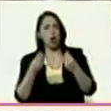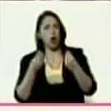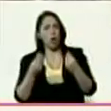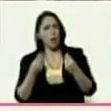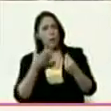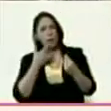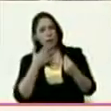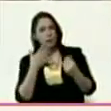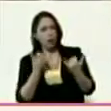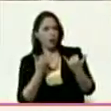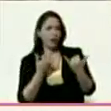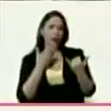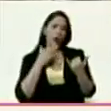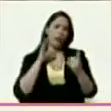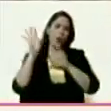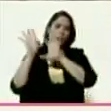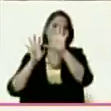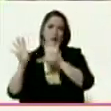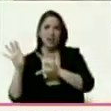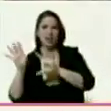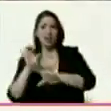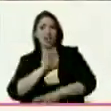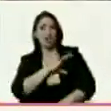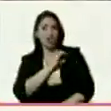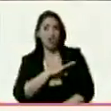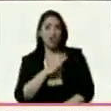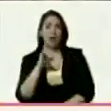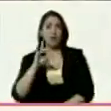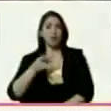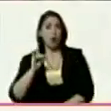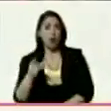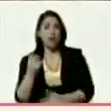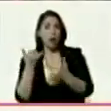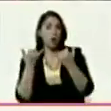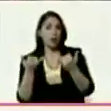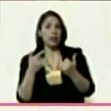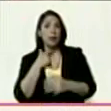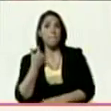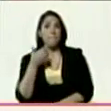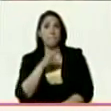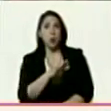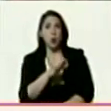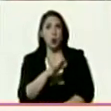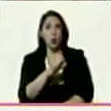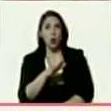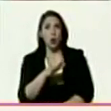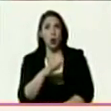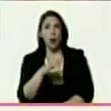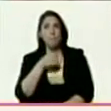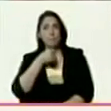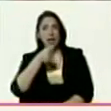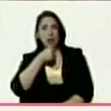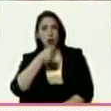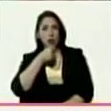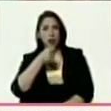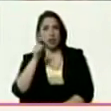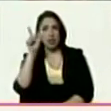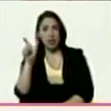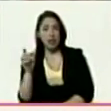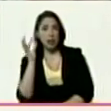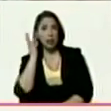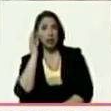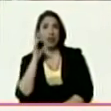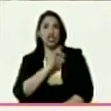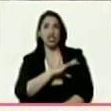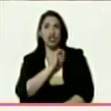en la actualidad, por lo menos en países como Chile, en Bolivia, recientemente el asesinato de una fotoperiodista, Albertina Martínez, justamente en